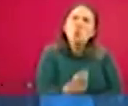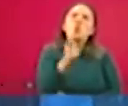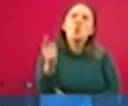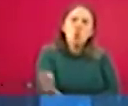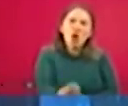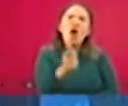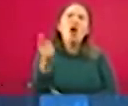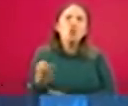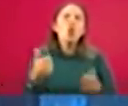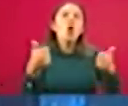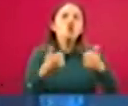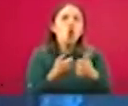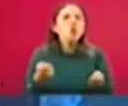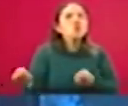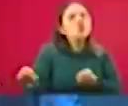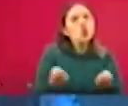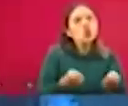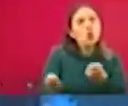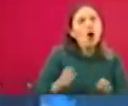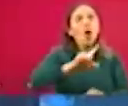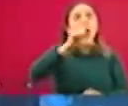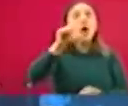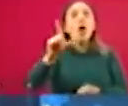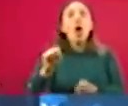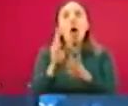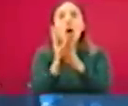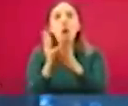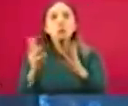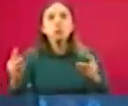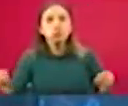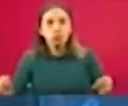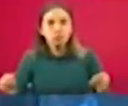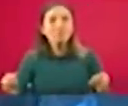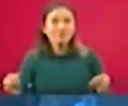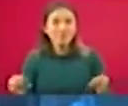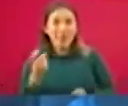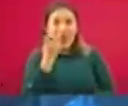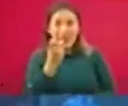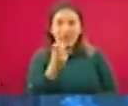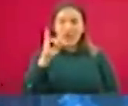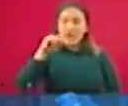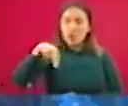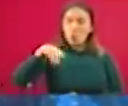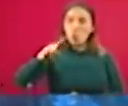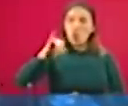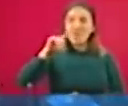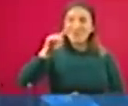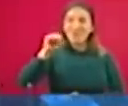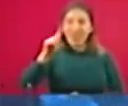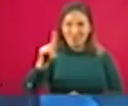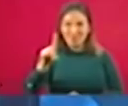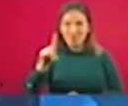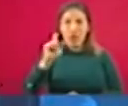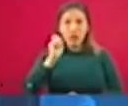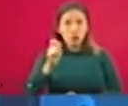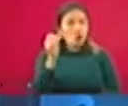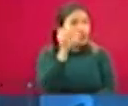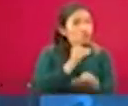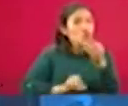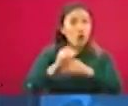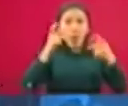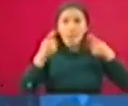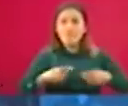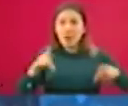fallecimientos que ocurren en COVID, dada la velocidad y la gravedad a veces con la que llegan los pacientes, no permite tomar la muestra